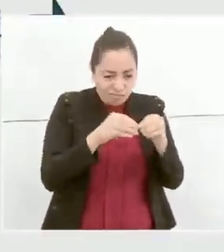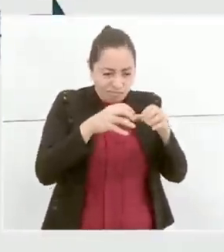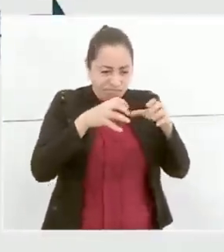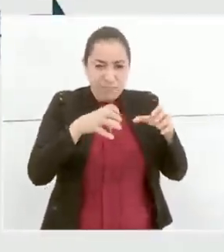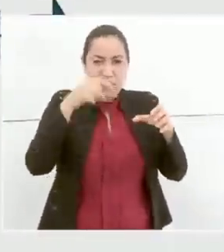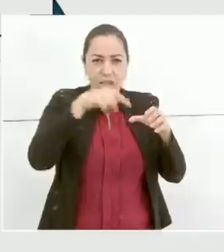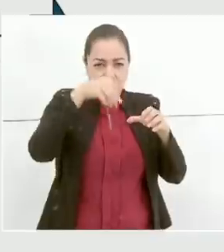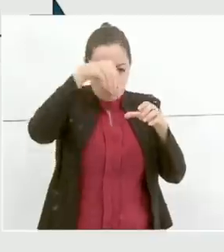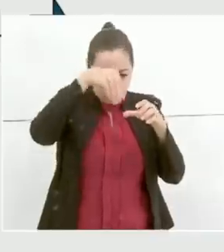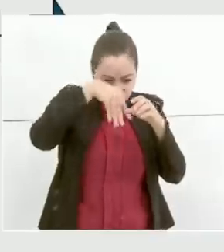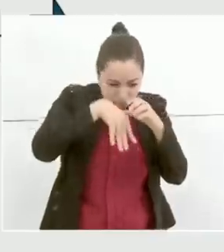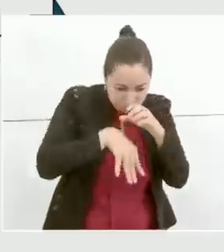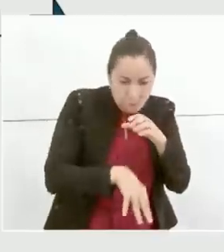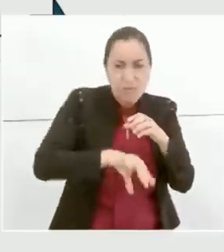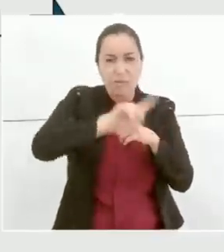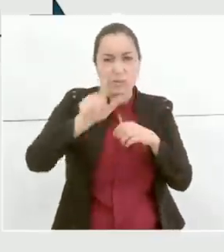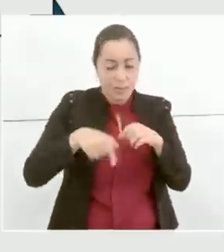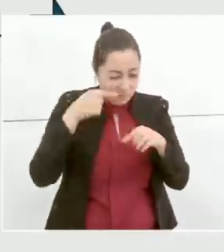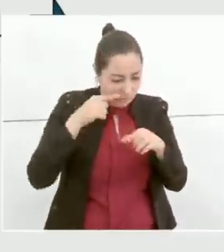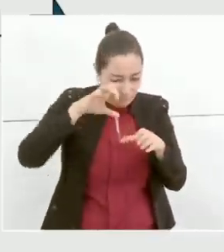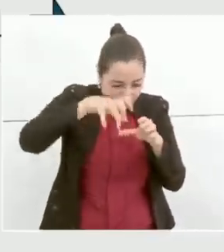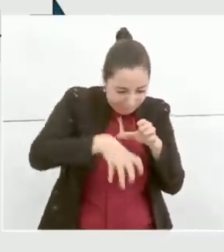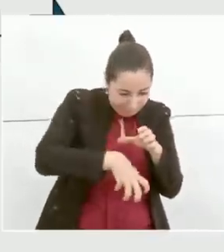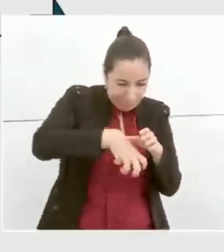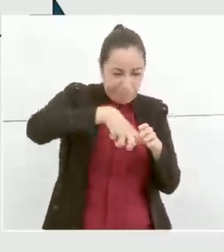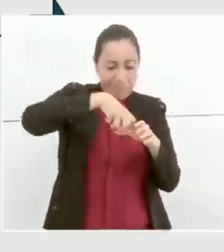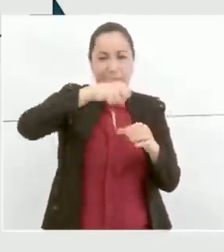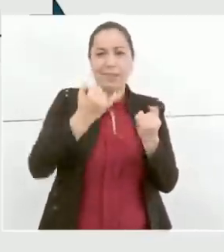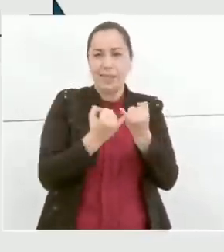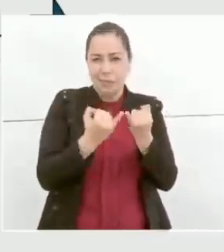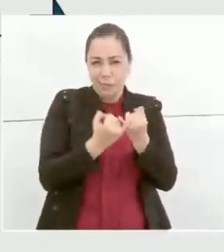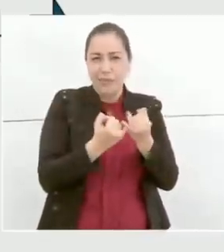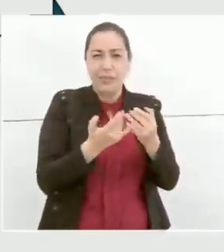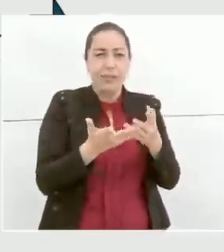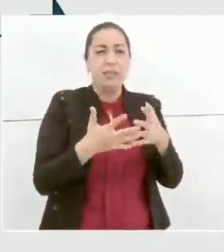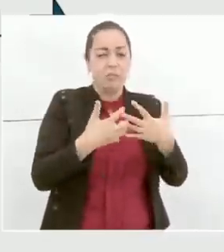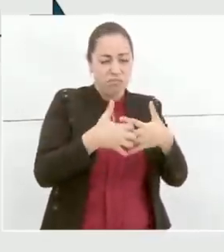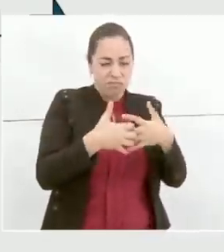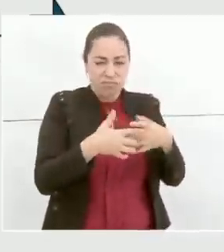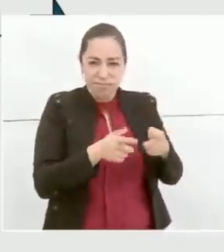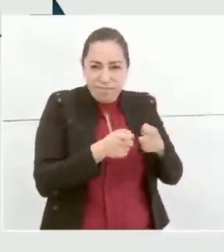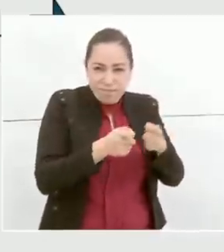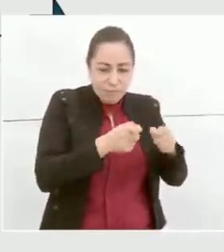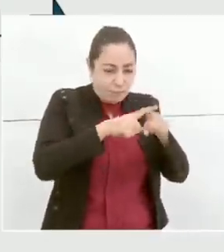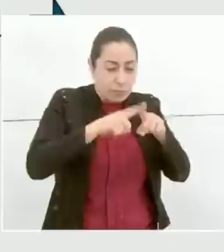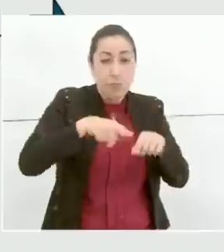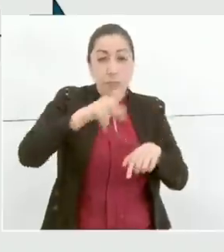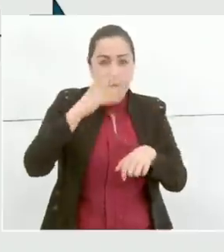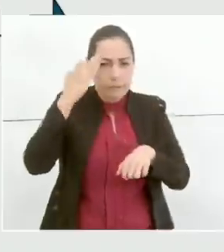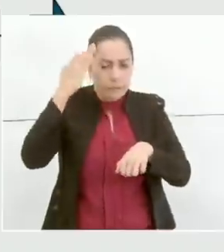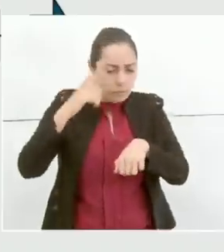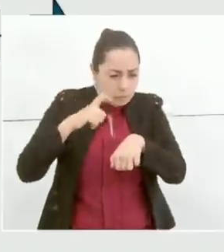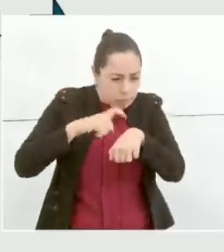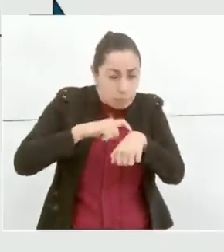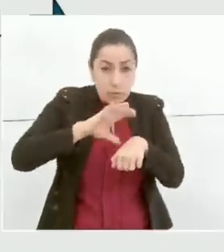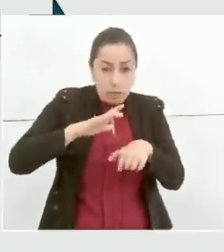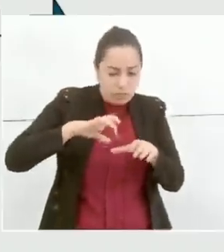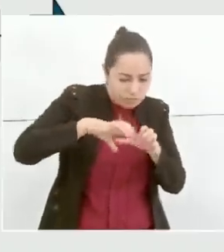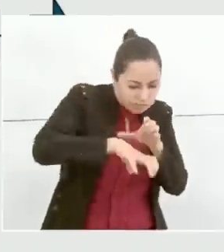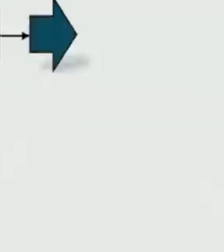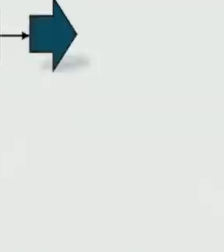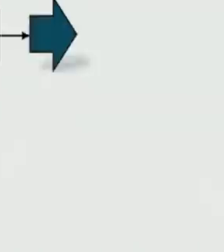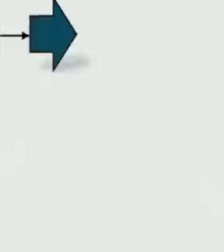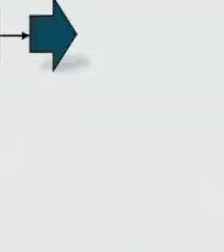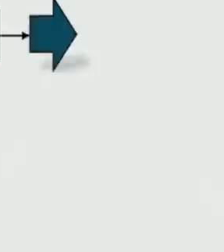los regresamos, porque pues ya que los hicimos, que sigan trabajando. Pero cierto tiempo tenemos que sacar esos bichos que se